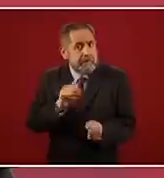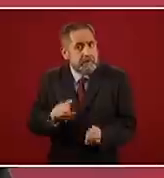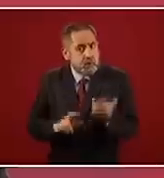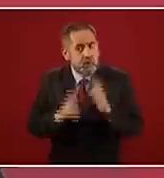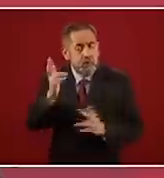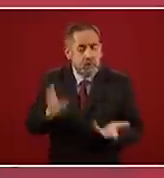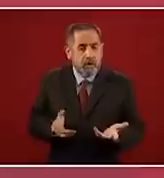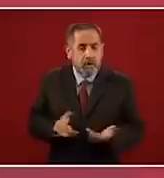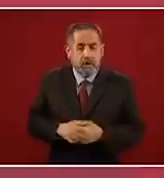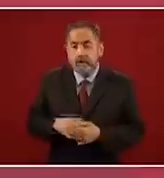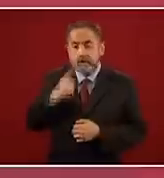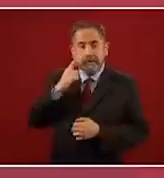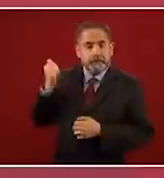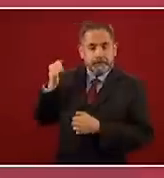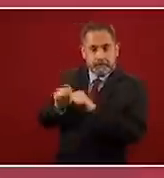Tengo en la sala